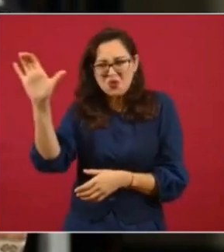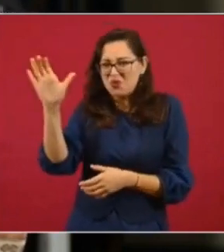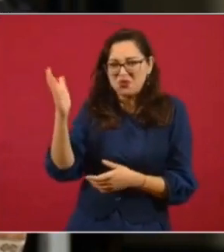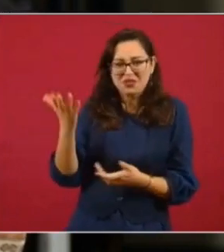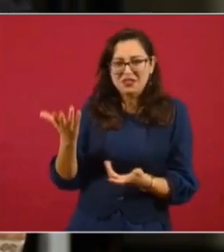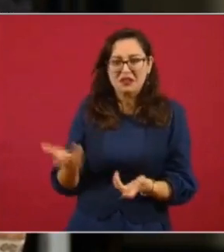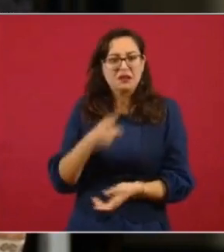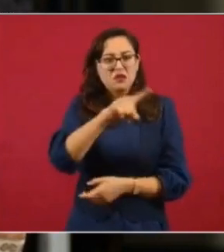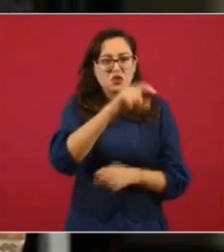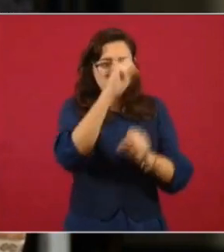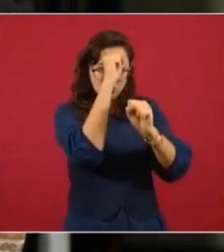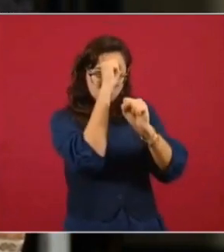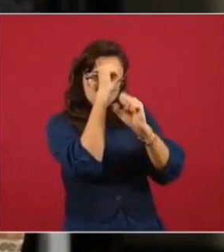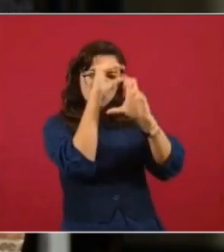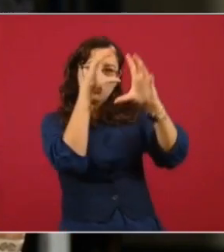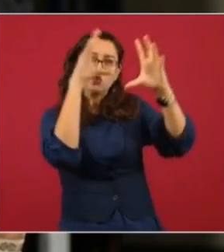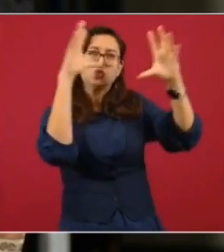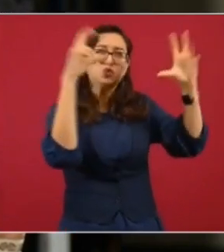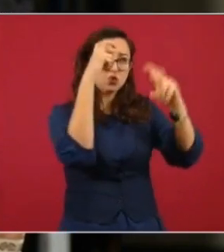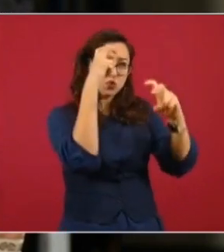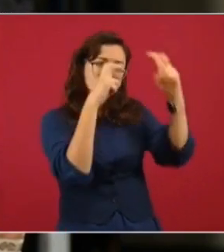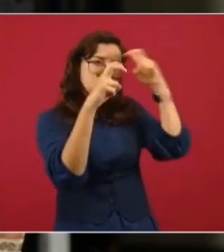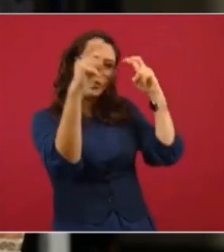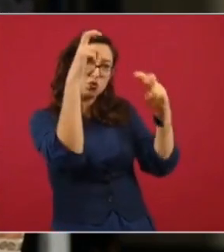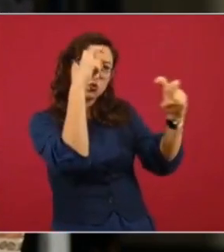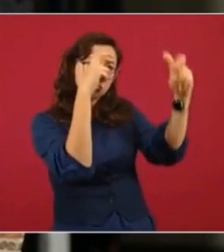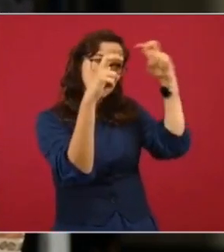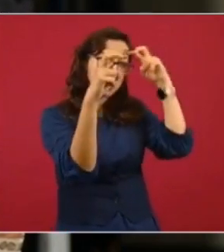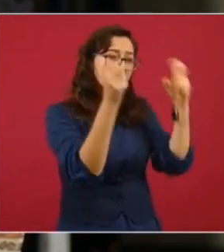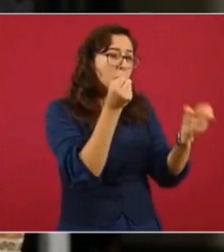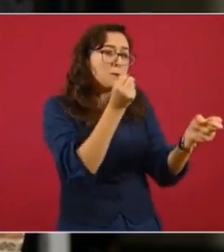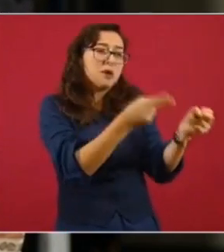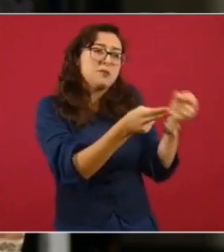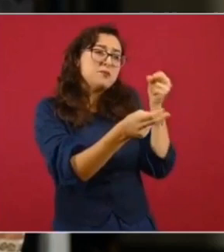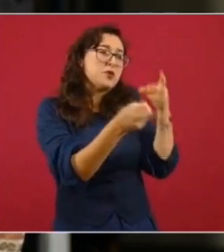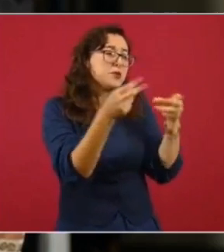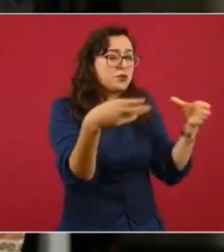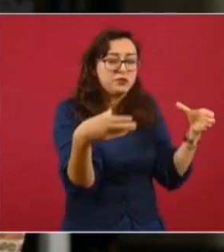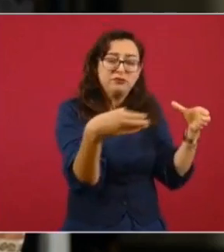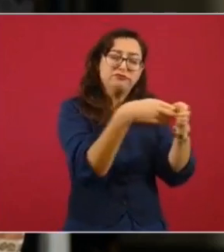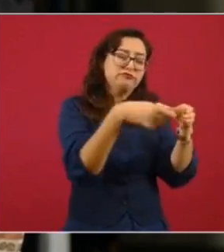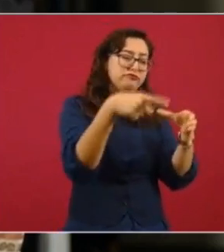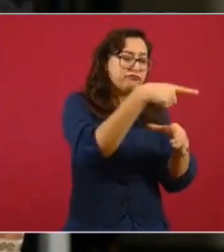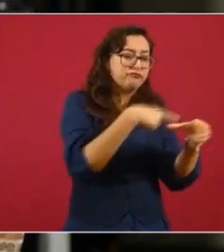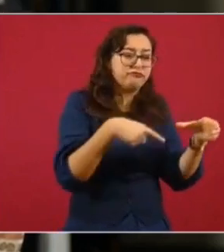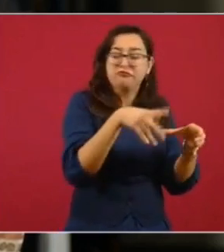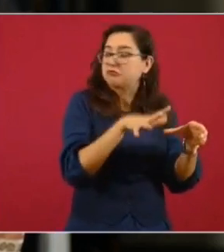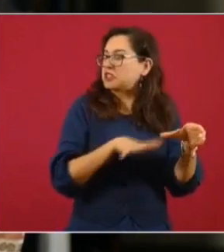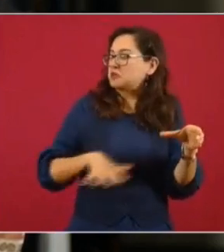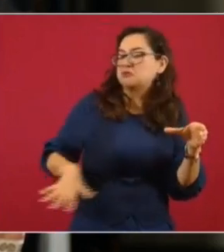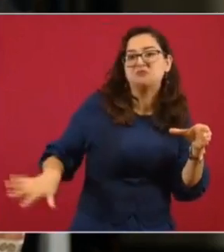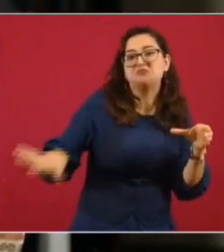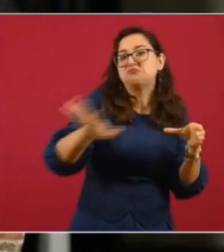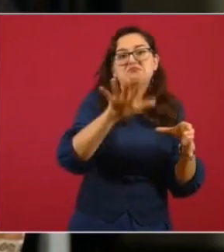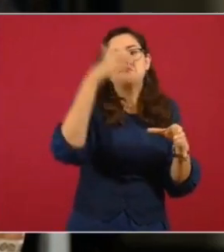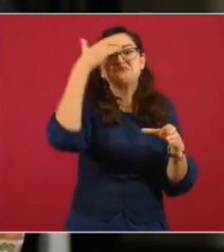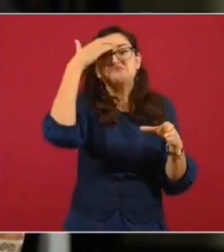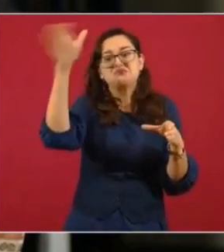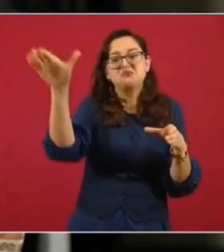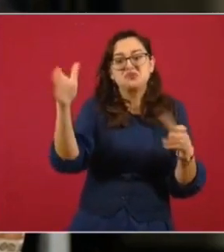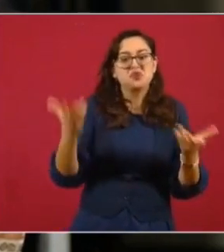contrario solo viven sumergidos en su burbuja de privilegios, despegados de lo que en